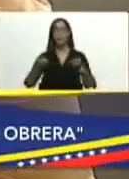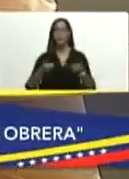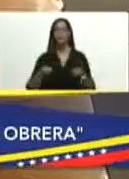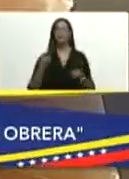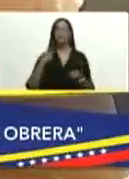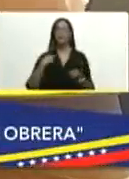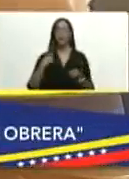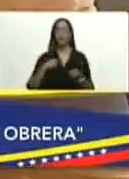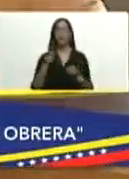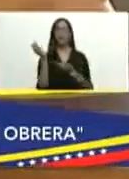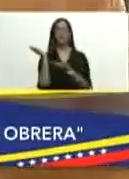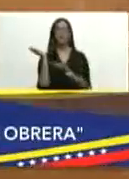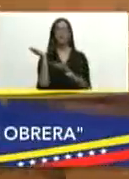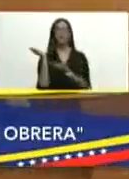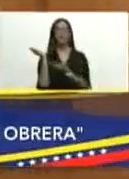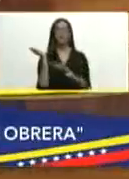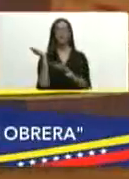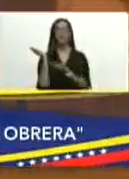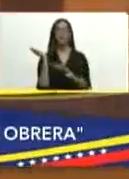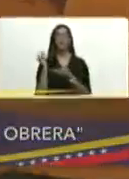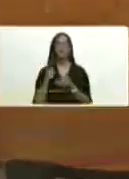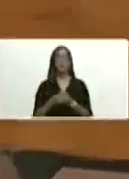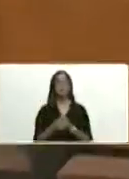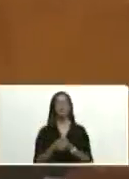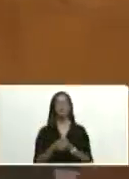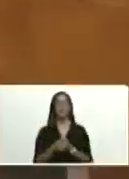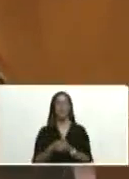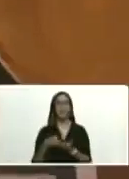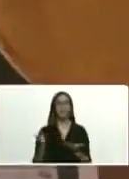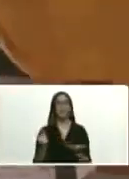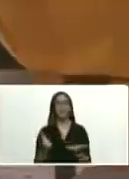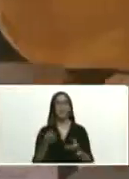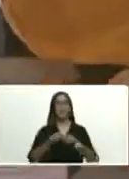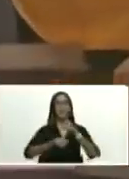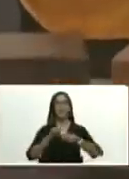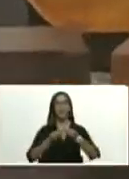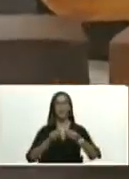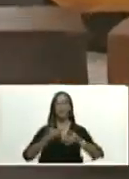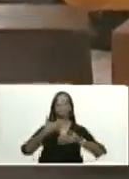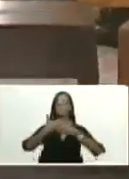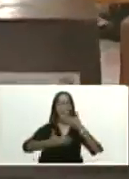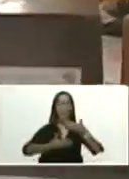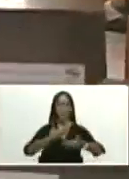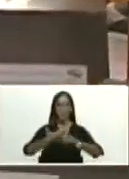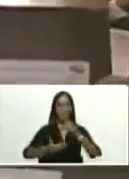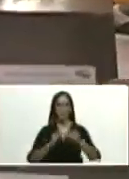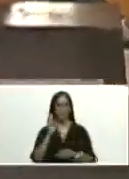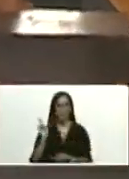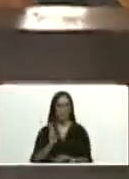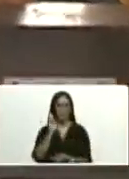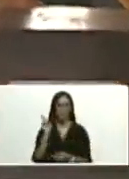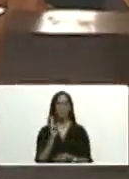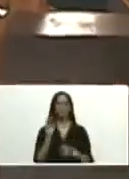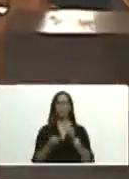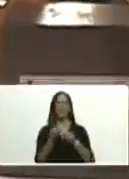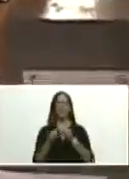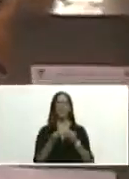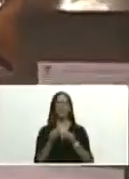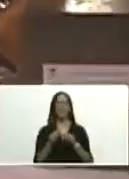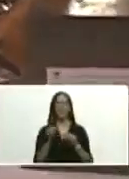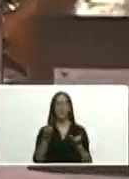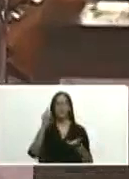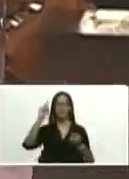con verdad de parrilla que son utilizados en el proceso para generar su briqueta esto